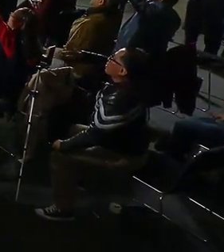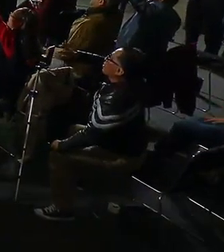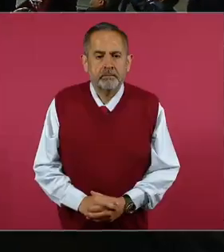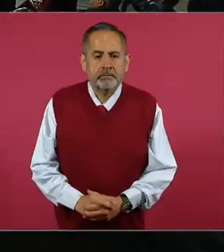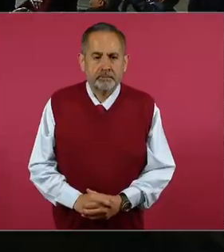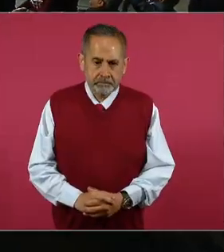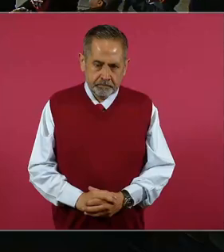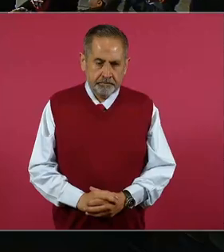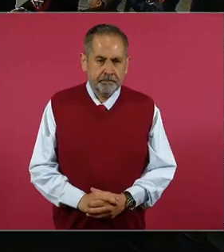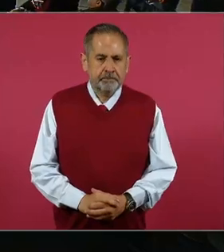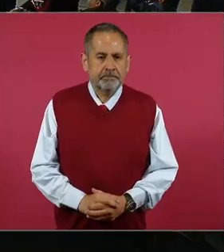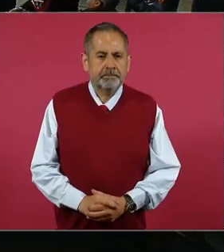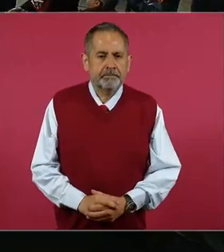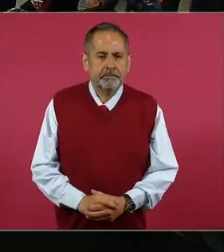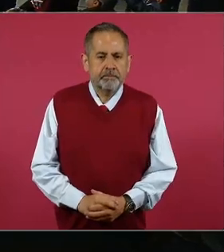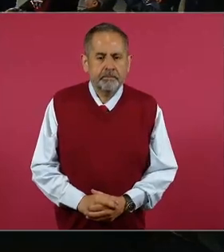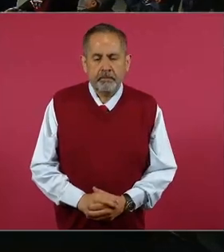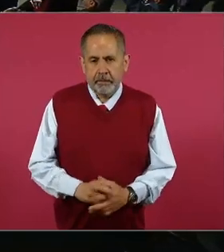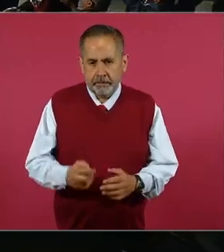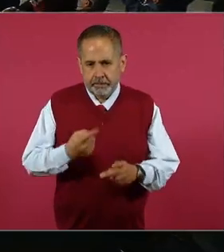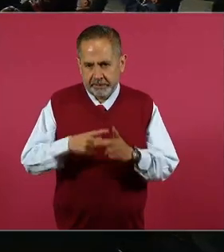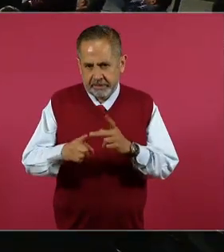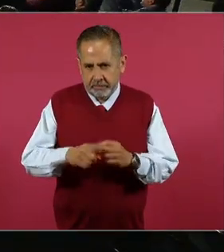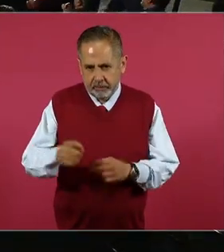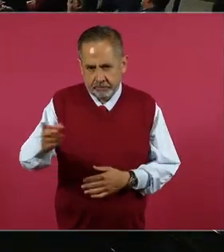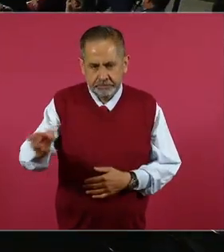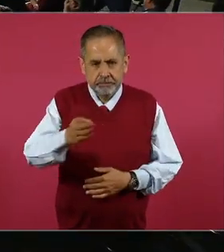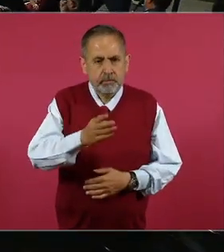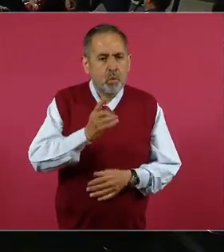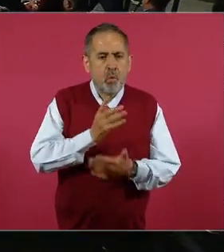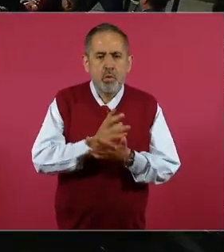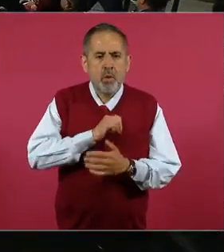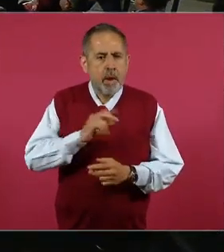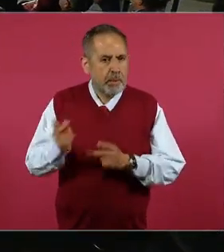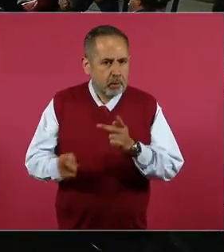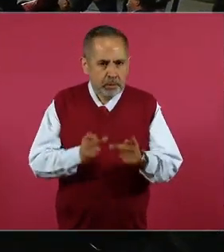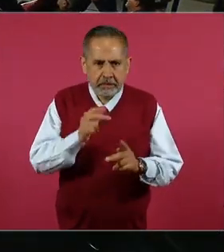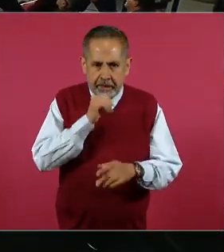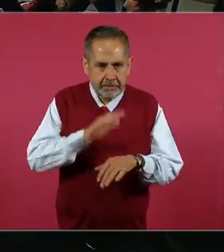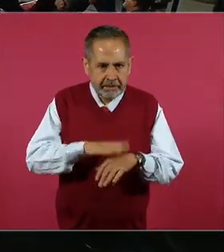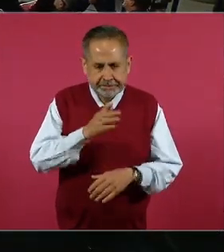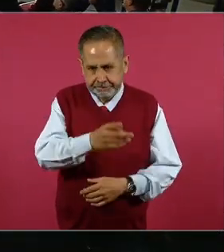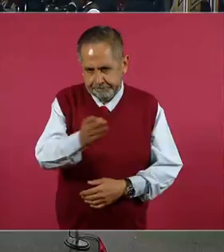Uno y uno. Empezamos con ella. Y luego vas tú.